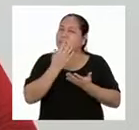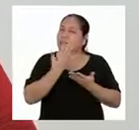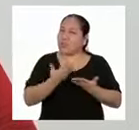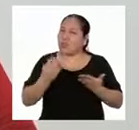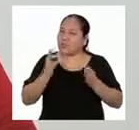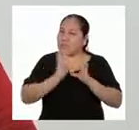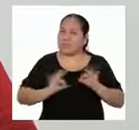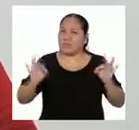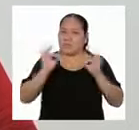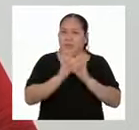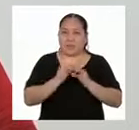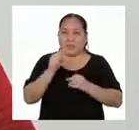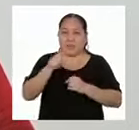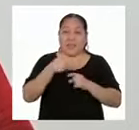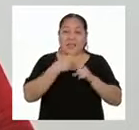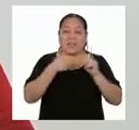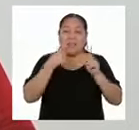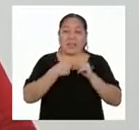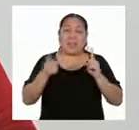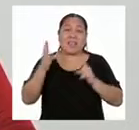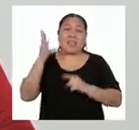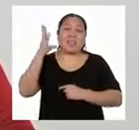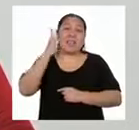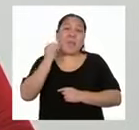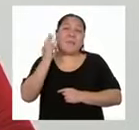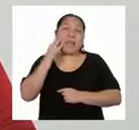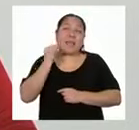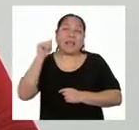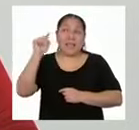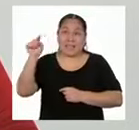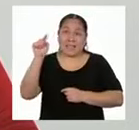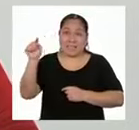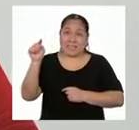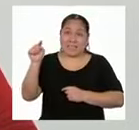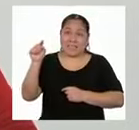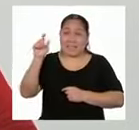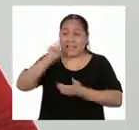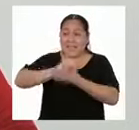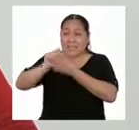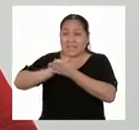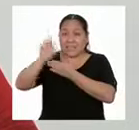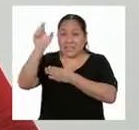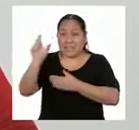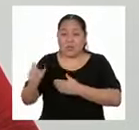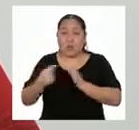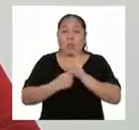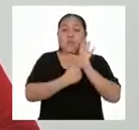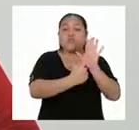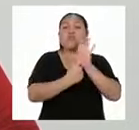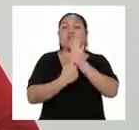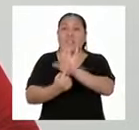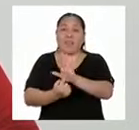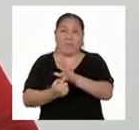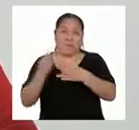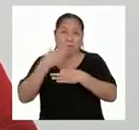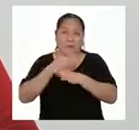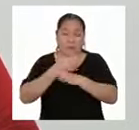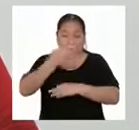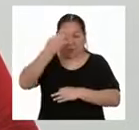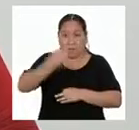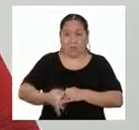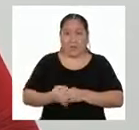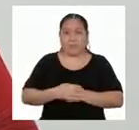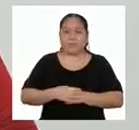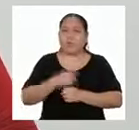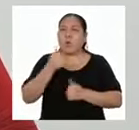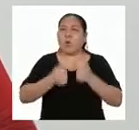que a través de anécdotas el autor estaba mostrando una realidad. ¿Qué función